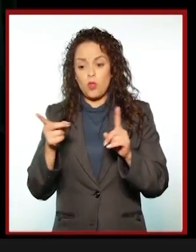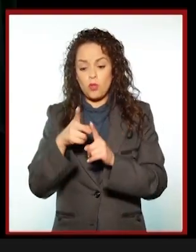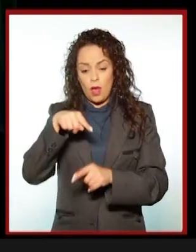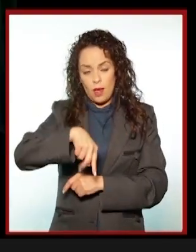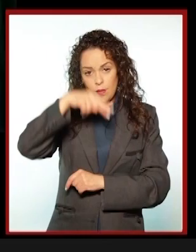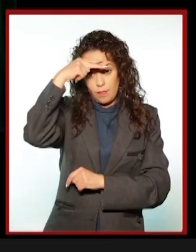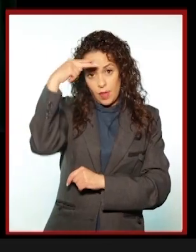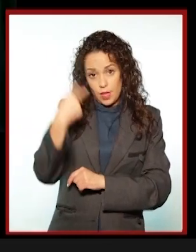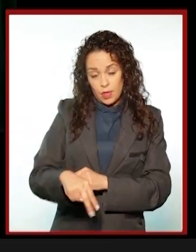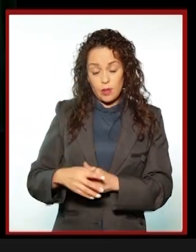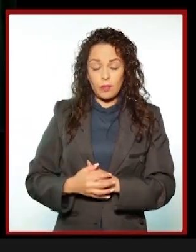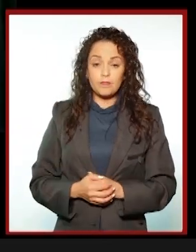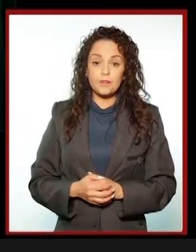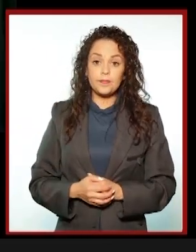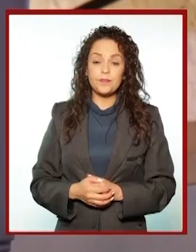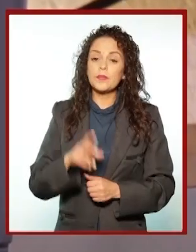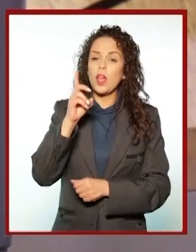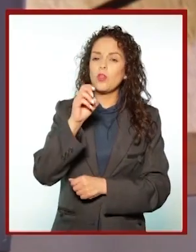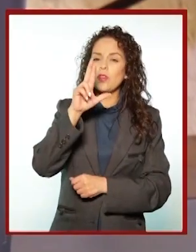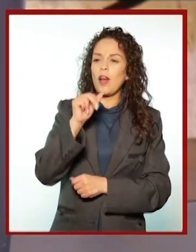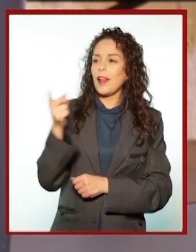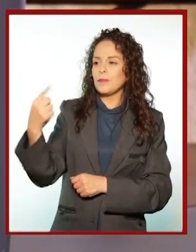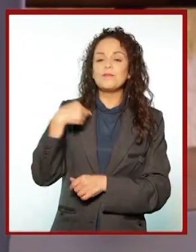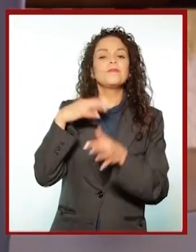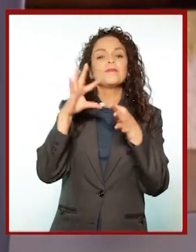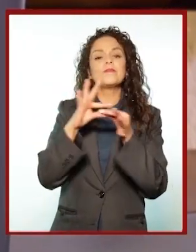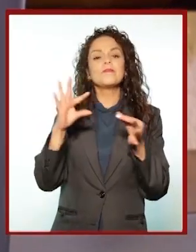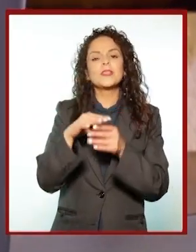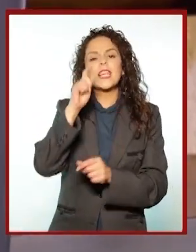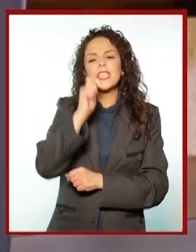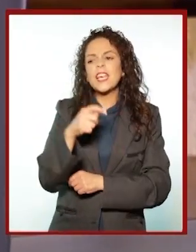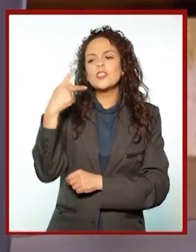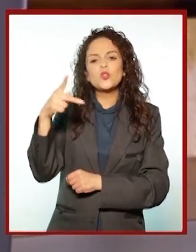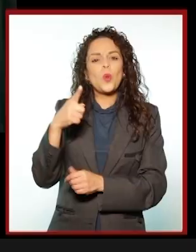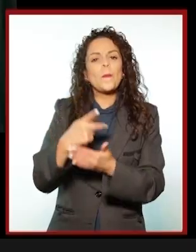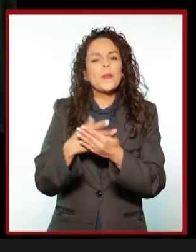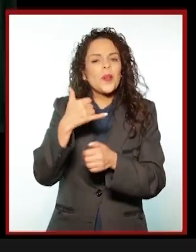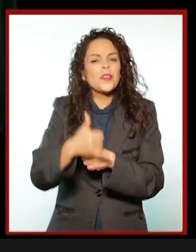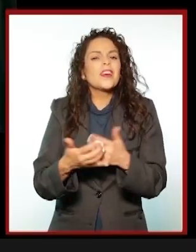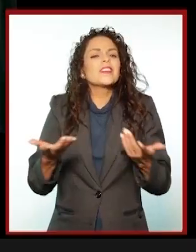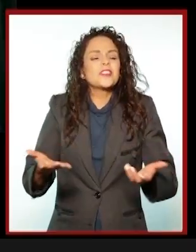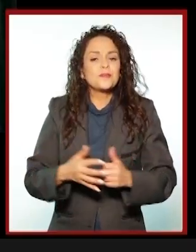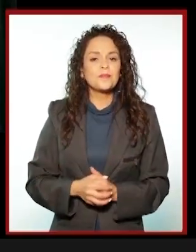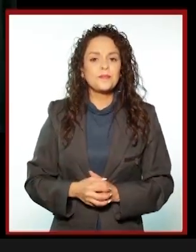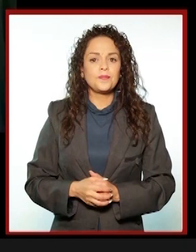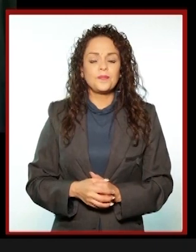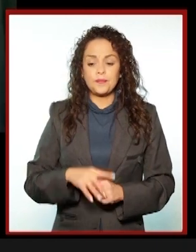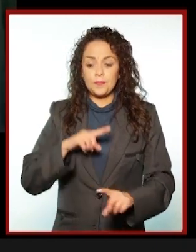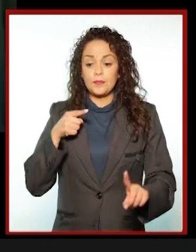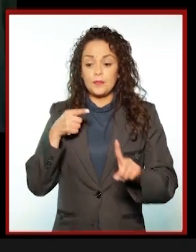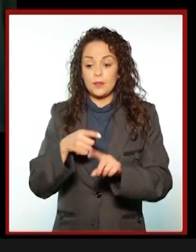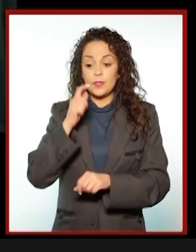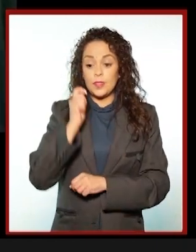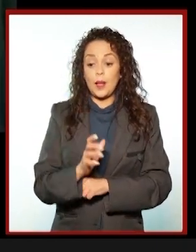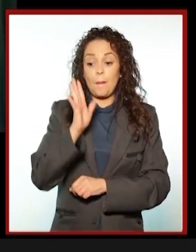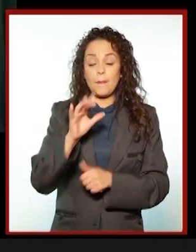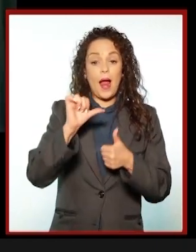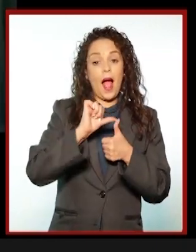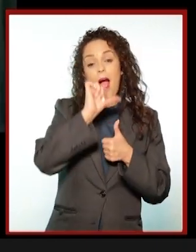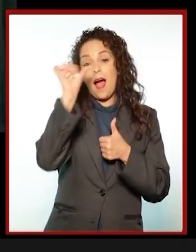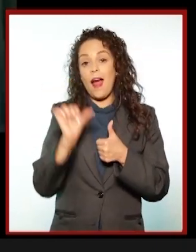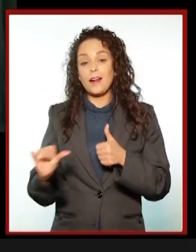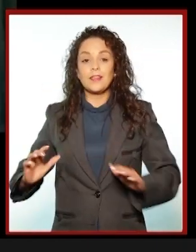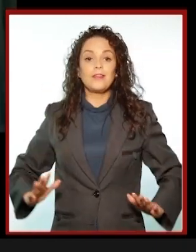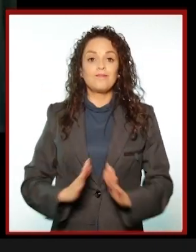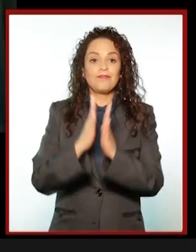específico en el territorio mexicano. Dora, cuéntanos, ¿en qué consiste tu proyecto? El proyecto es una pieza